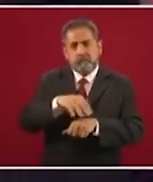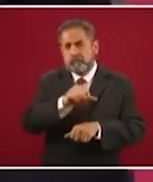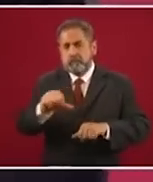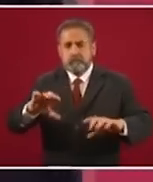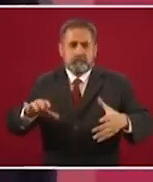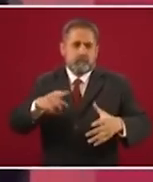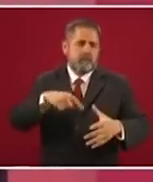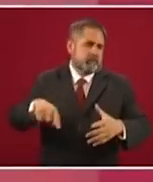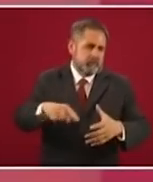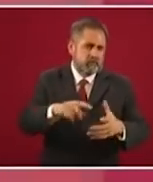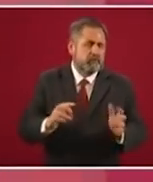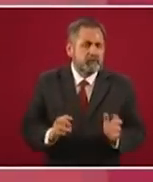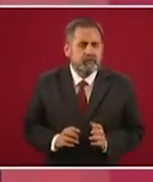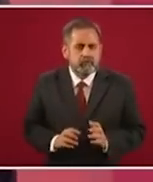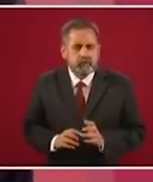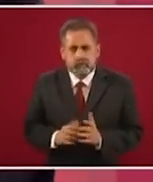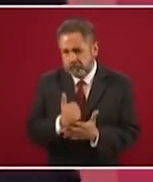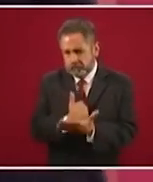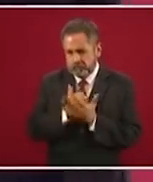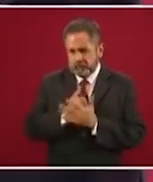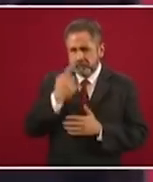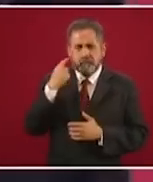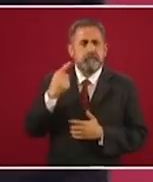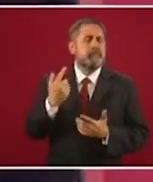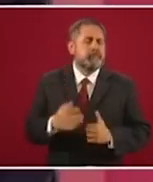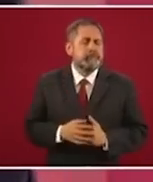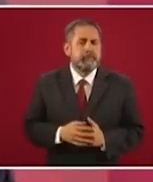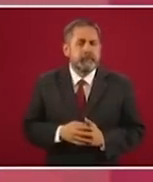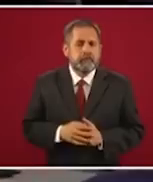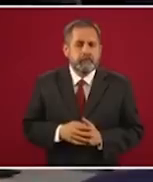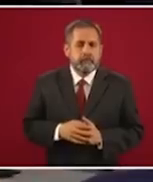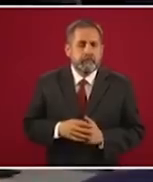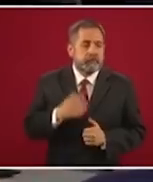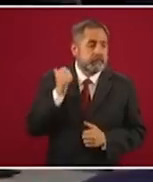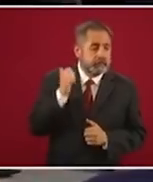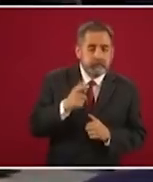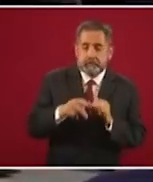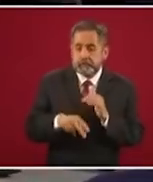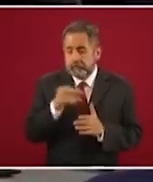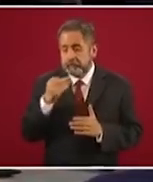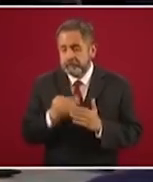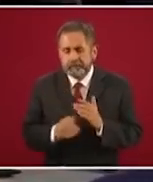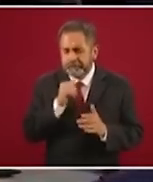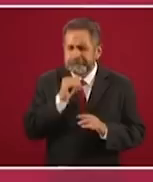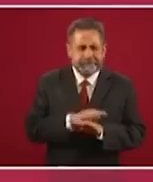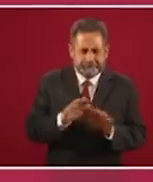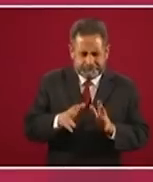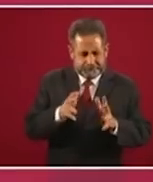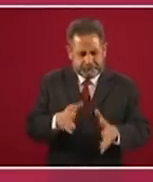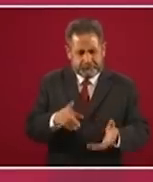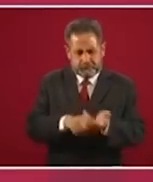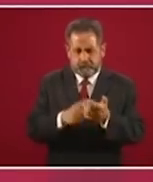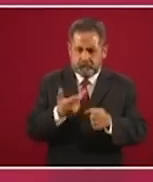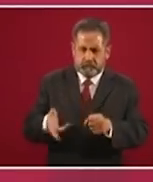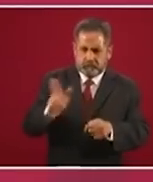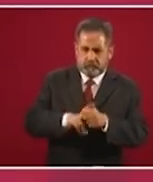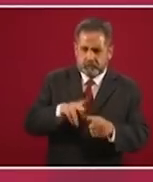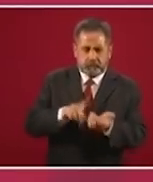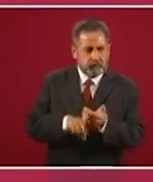y van a ayudar para que no falten equipos médicos en los